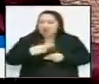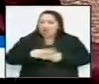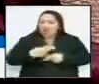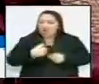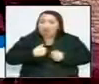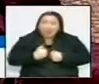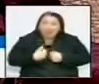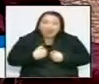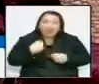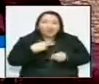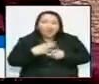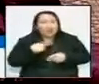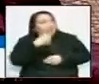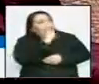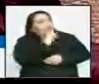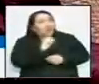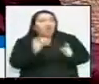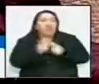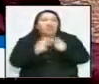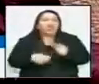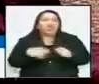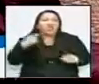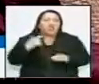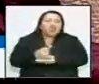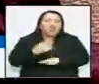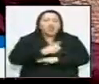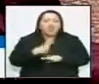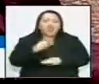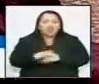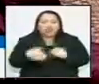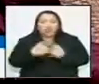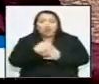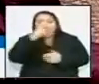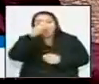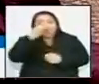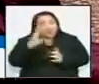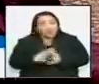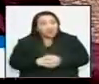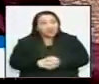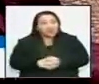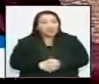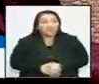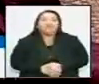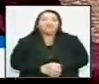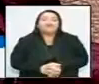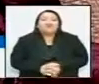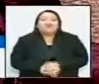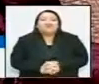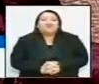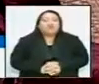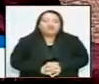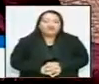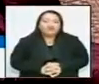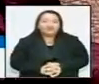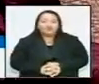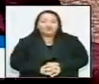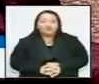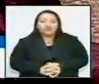nombre, que era un congresista que atentaba contra el desarrollo de mi país, principalmente del